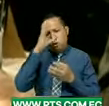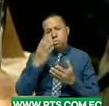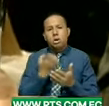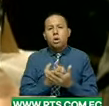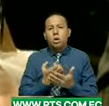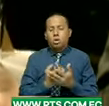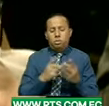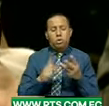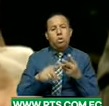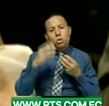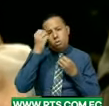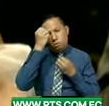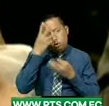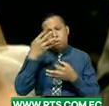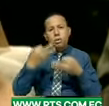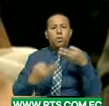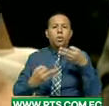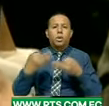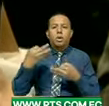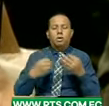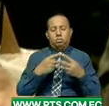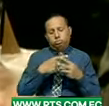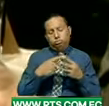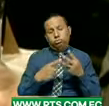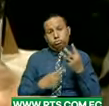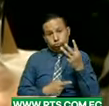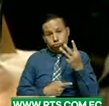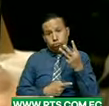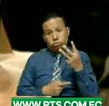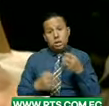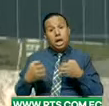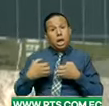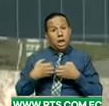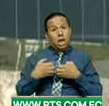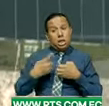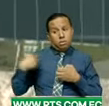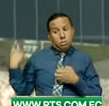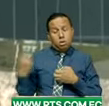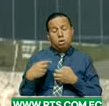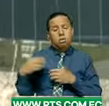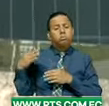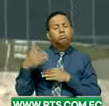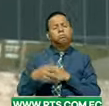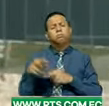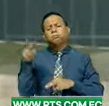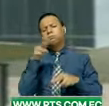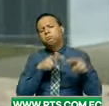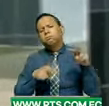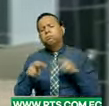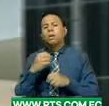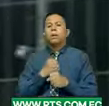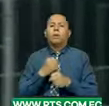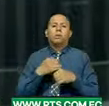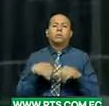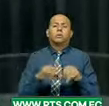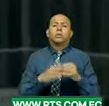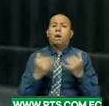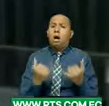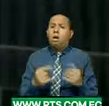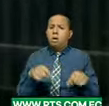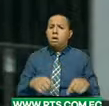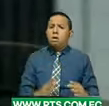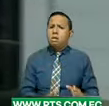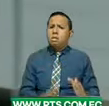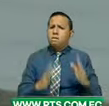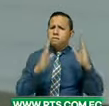jurídico. Siendo así, entonces, están ya los equipos trabajando. A Actualmente este edificio se encuentra